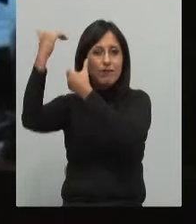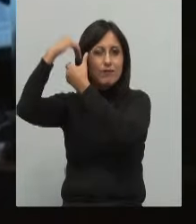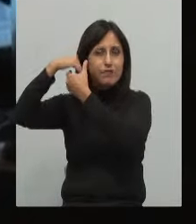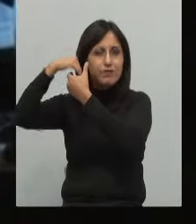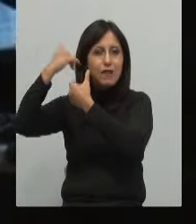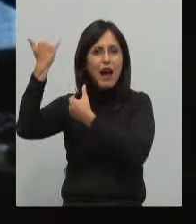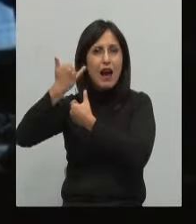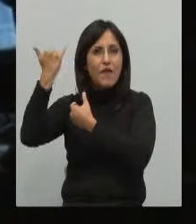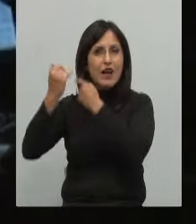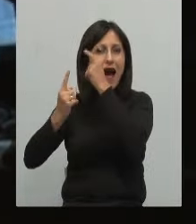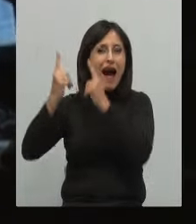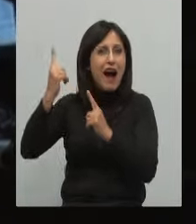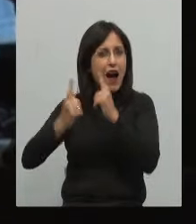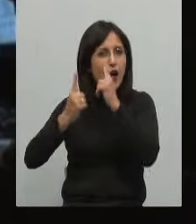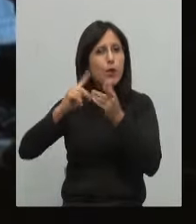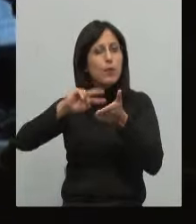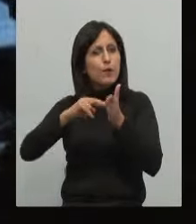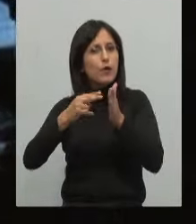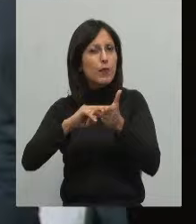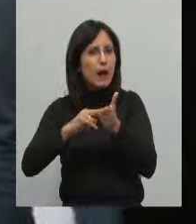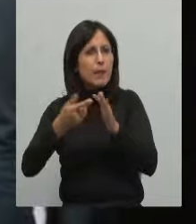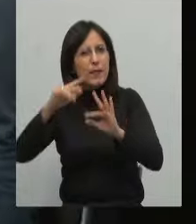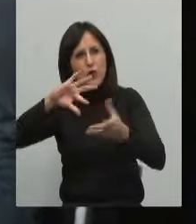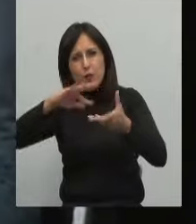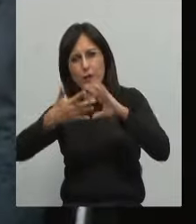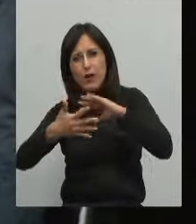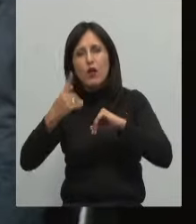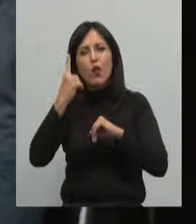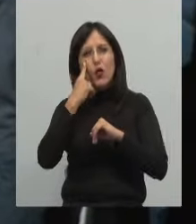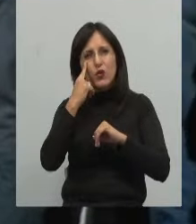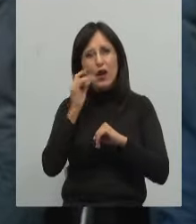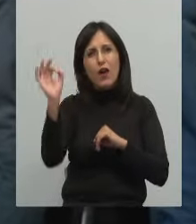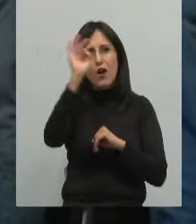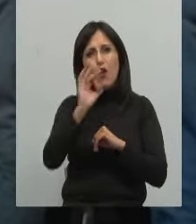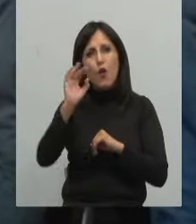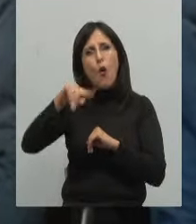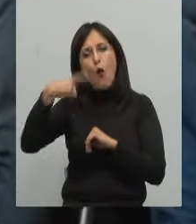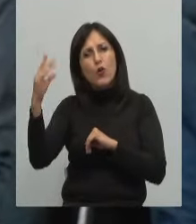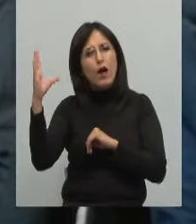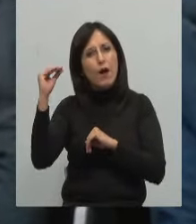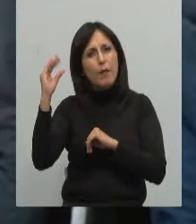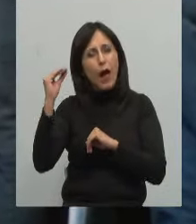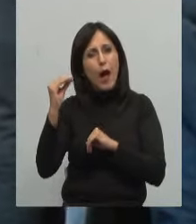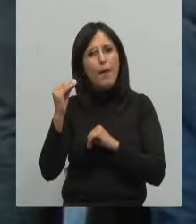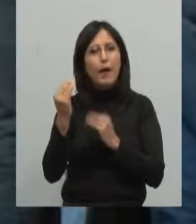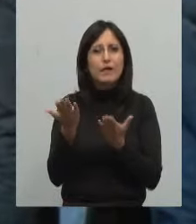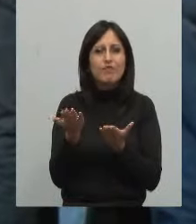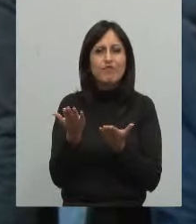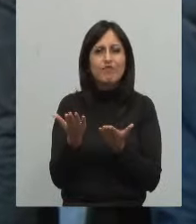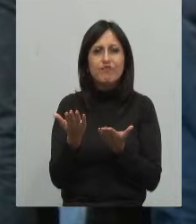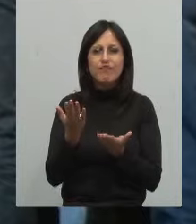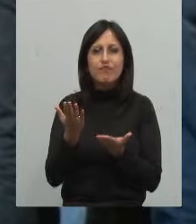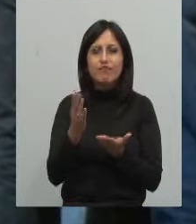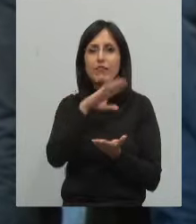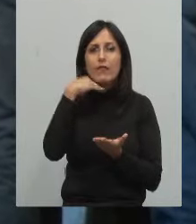podría haber sucedido? ¿Barajaban algún tipo de hipótesis? ¿Hasta hoy por hoy tienen certeza de lo que le podría haber llegado a pasar